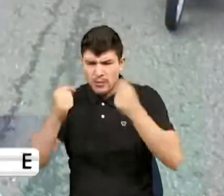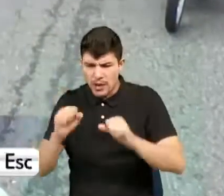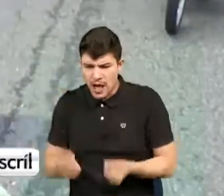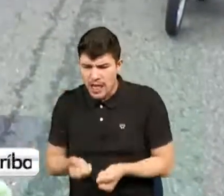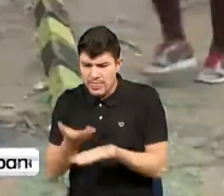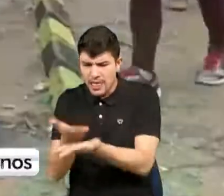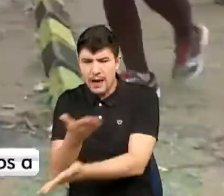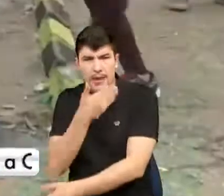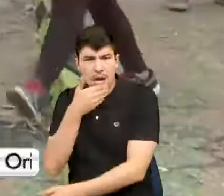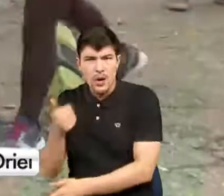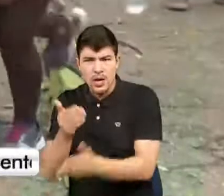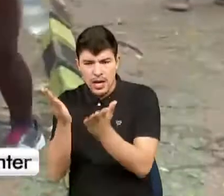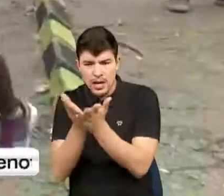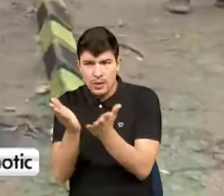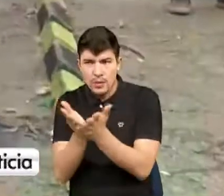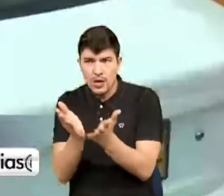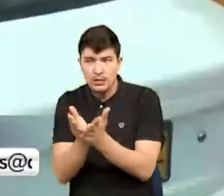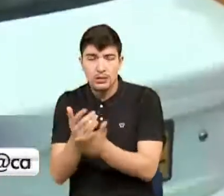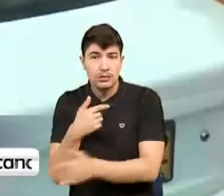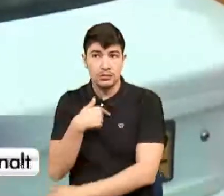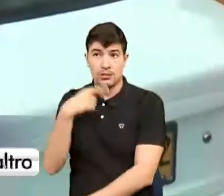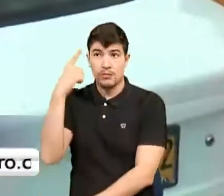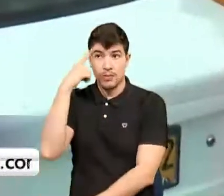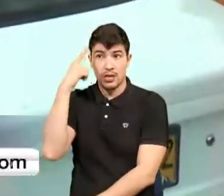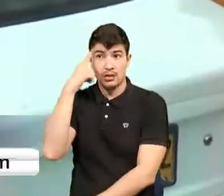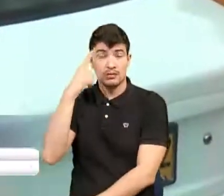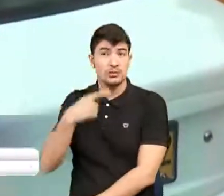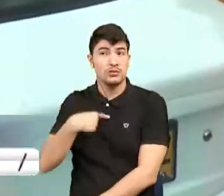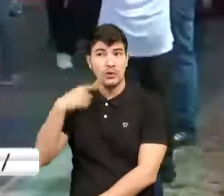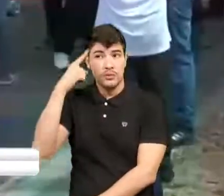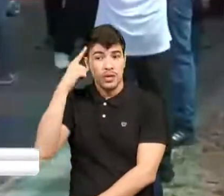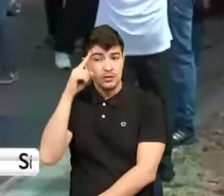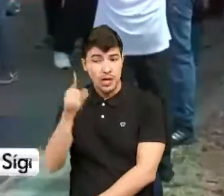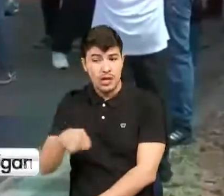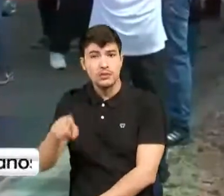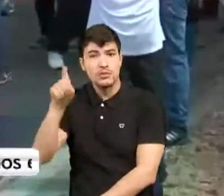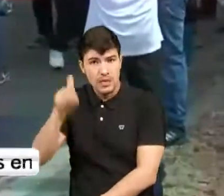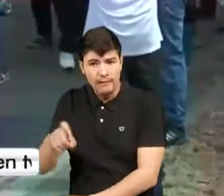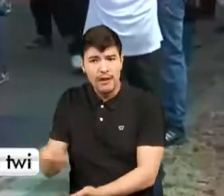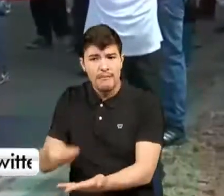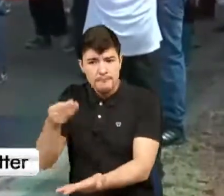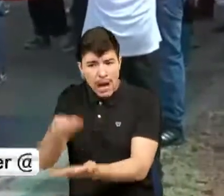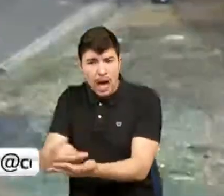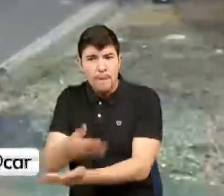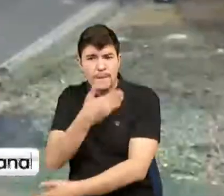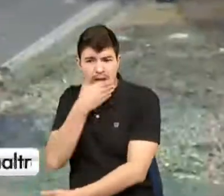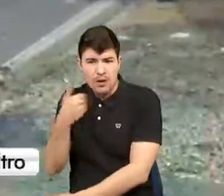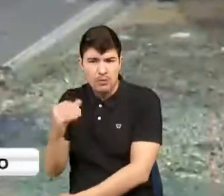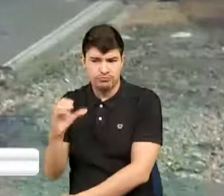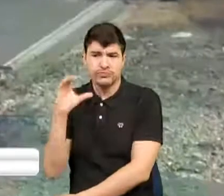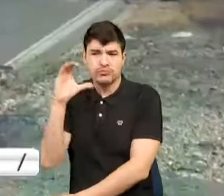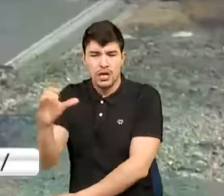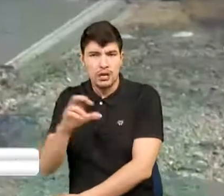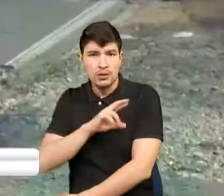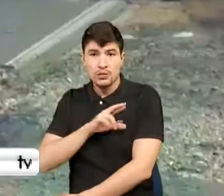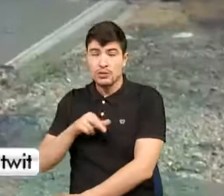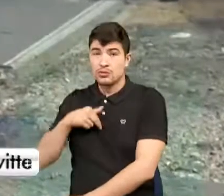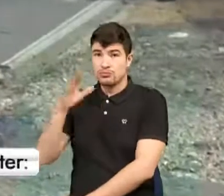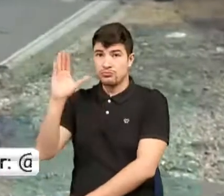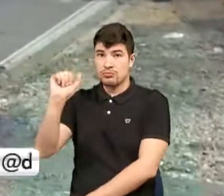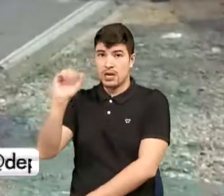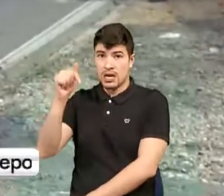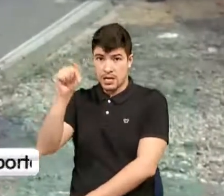mejor educación y pienso que deben ser bien remunerados. Nosotros nos despedimos desde aquí, desde la